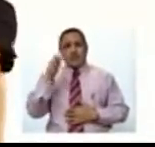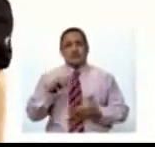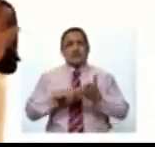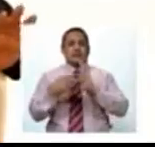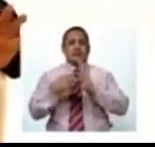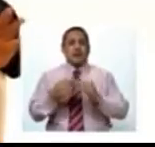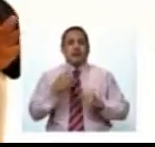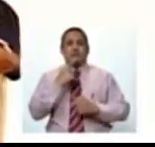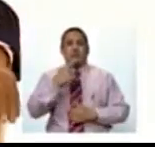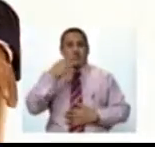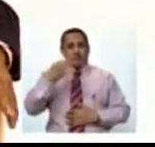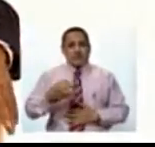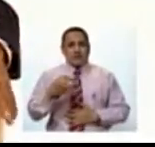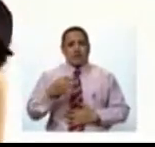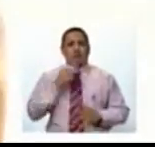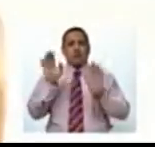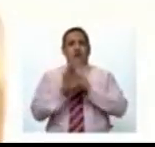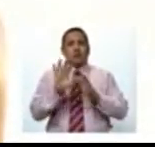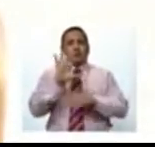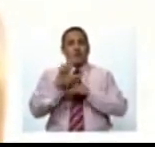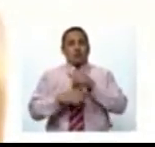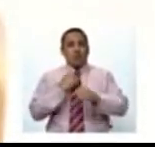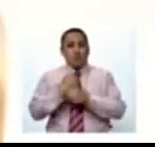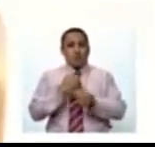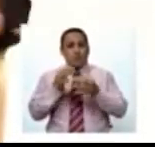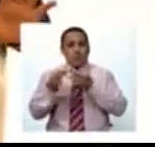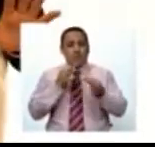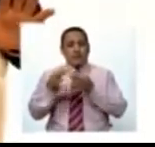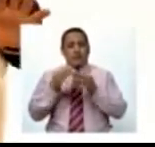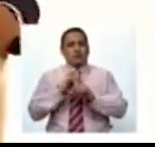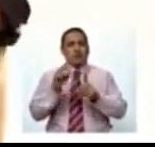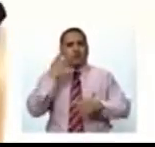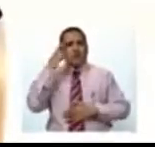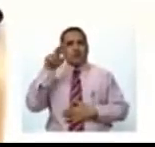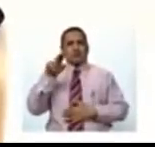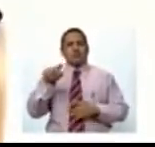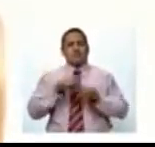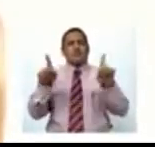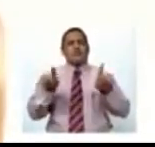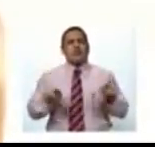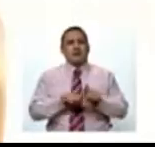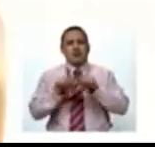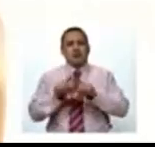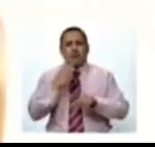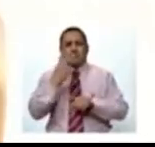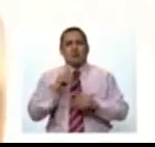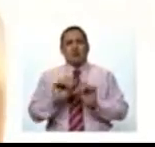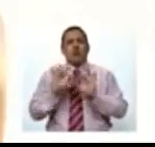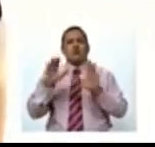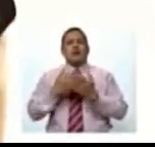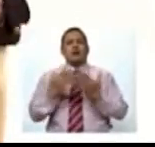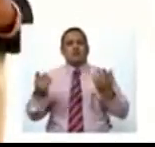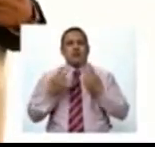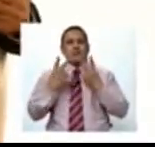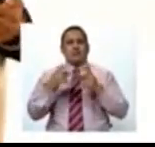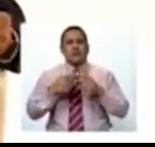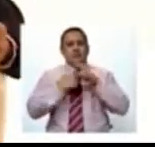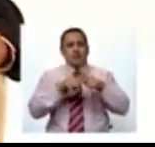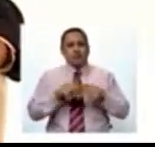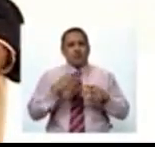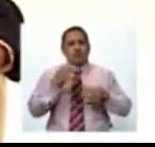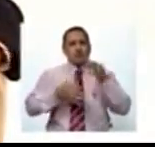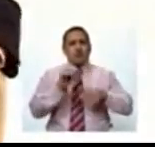manera que es obvio que más de 5 años, como es el caso, no es razonable. Tampoco sería razonable el otro caso en el cual se inicia un proceso en el